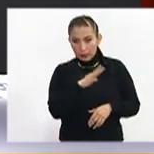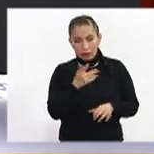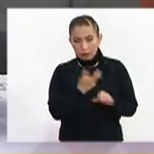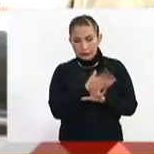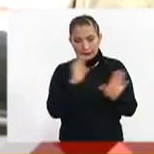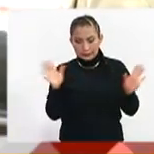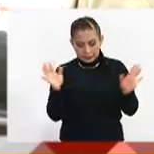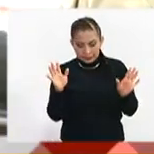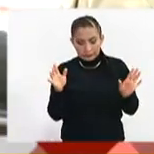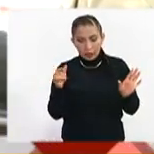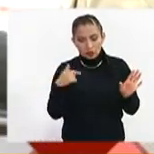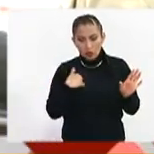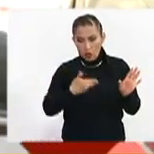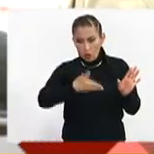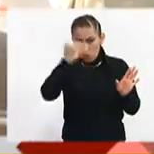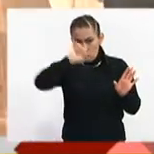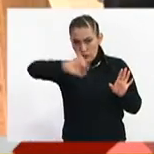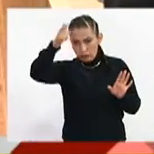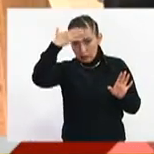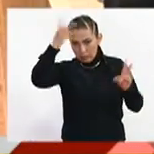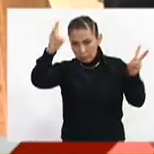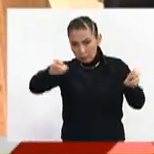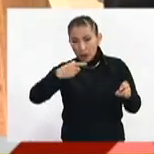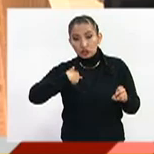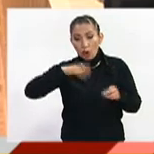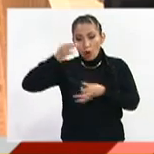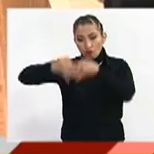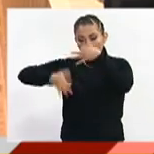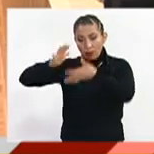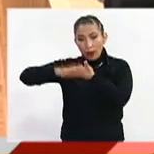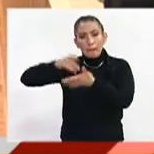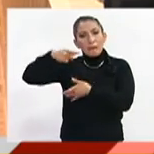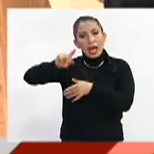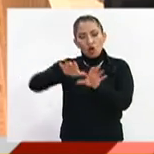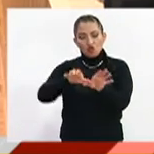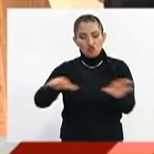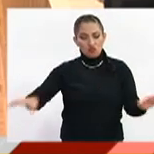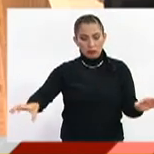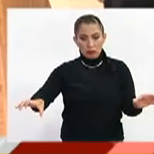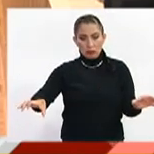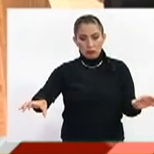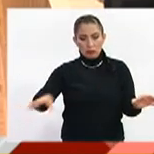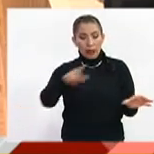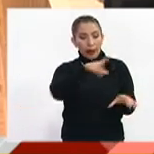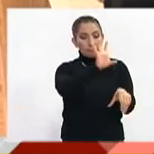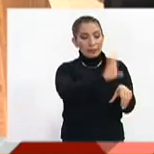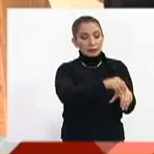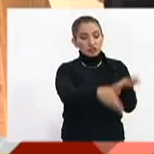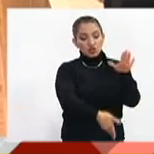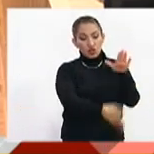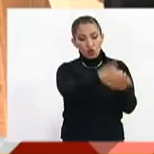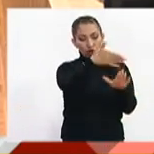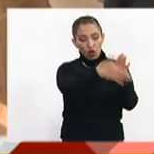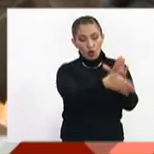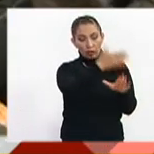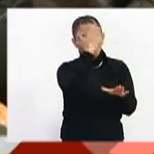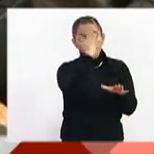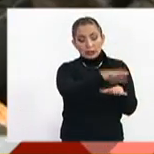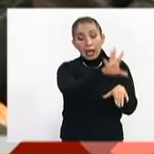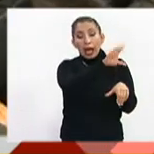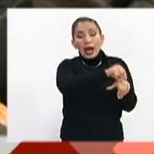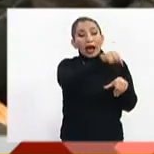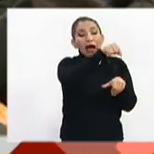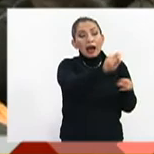que pasa es que yo no soy especialista en ese tema, yo soy penalista, pero está dividido, o sea, los permisos de construcción entiendo que